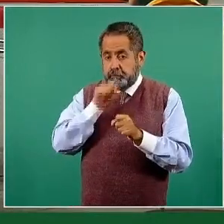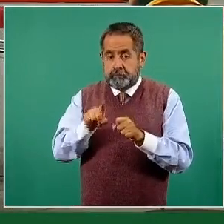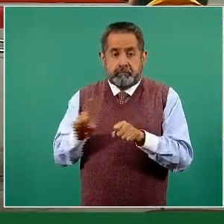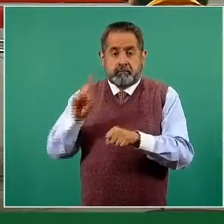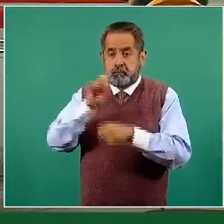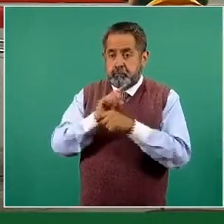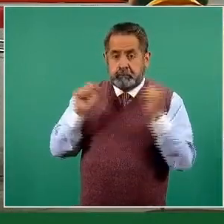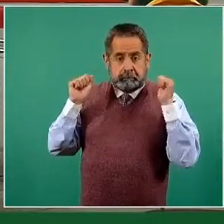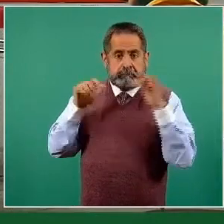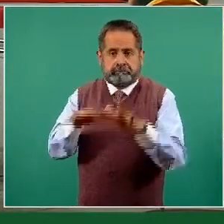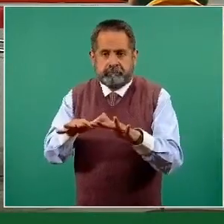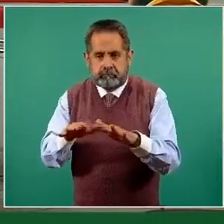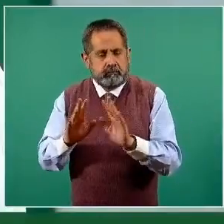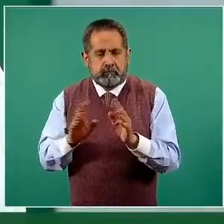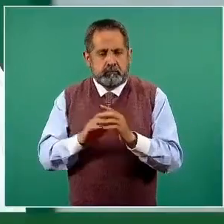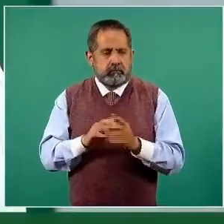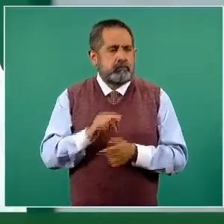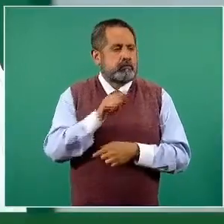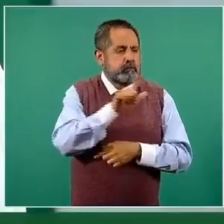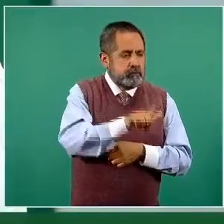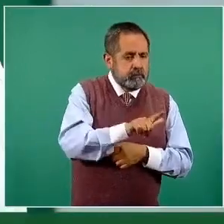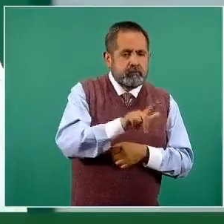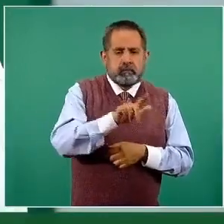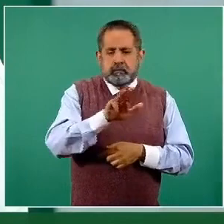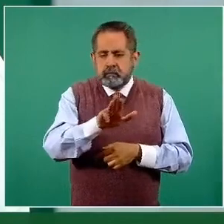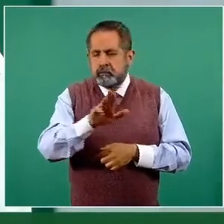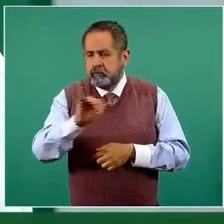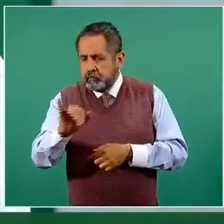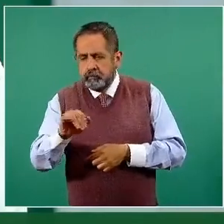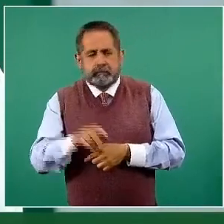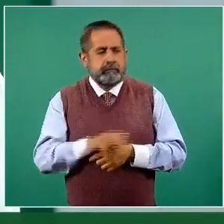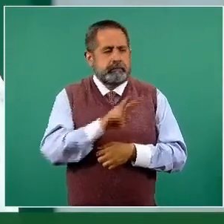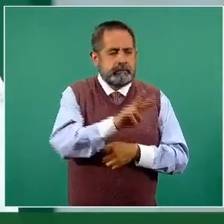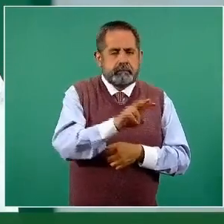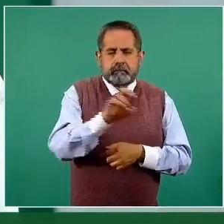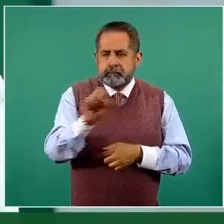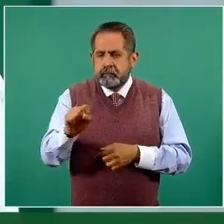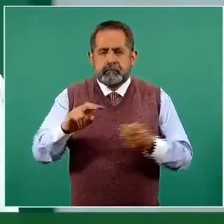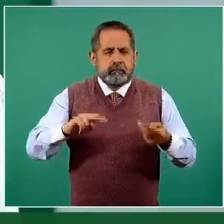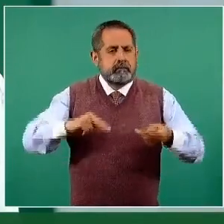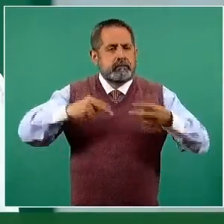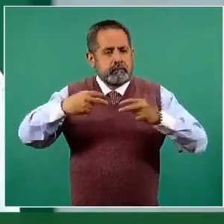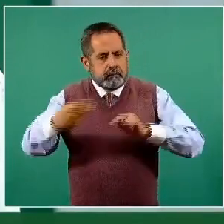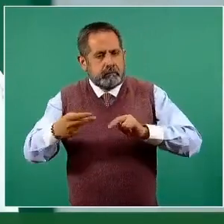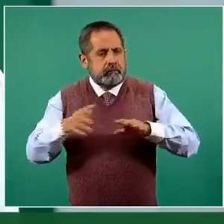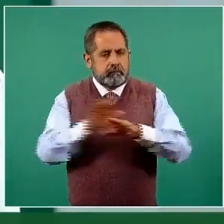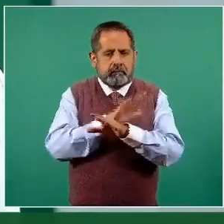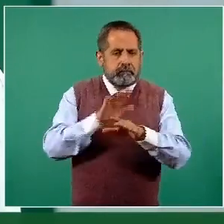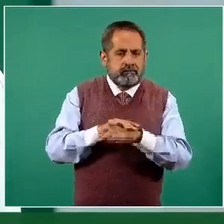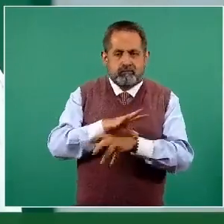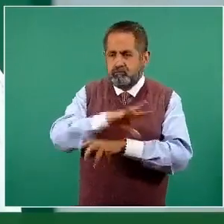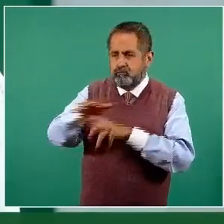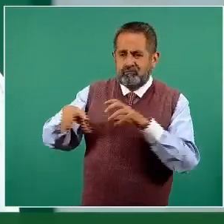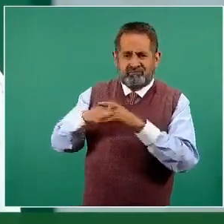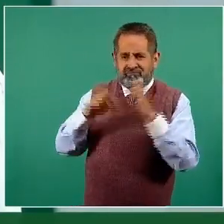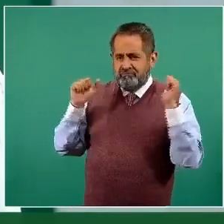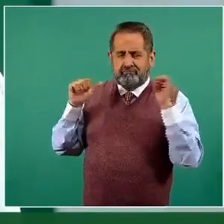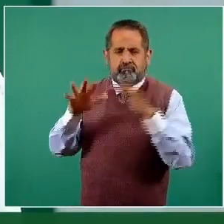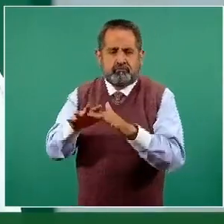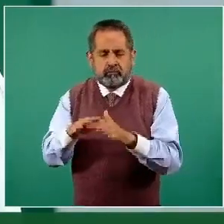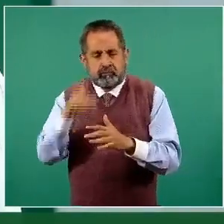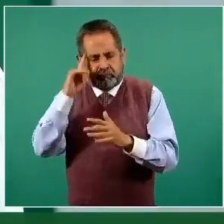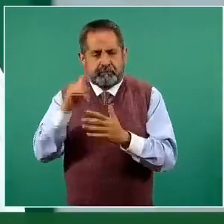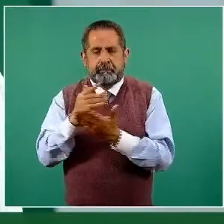días distintos para algunos alumnos para dividir el mismo grupo y